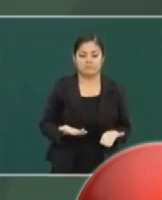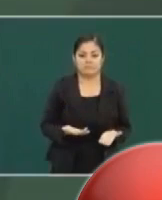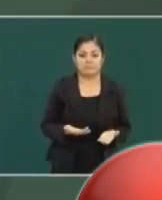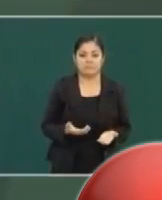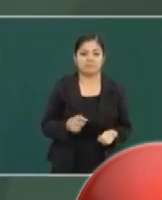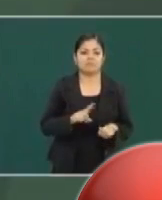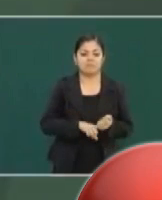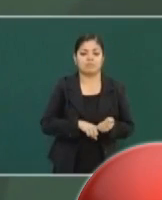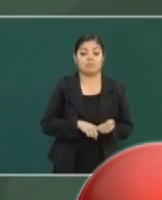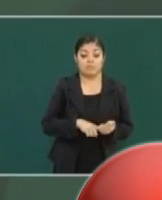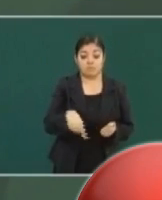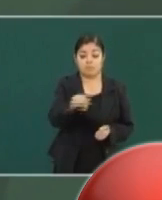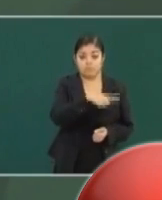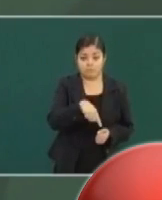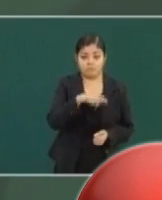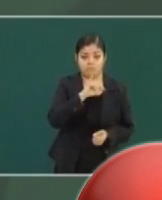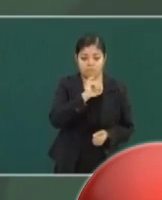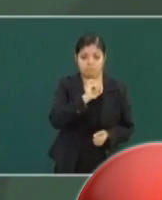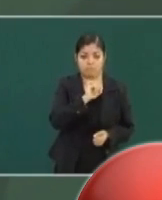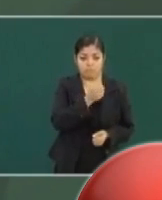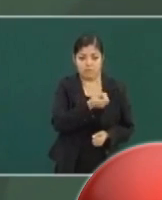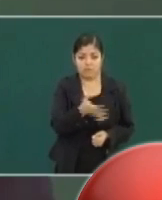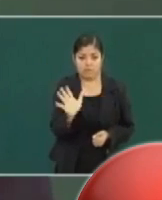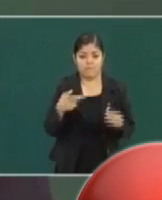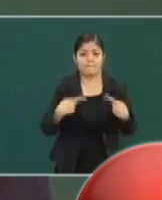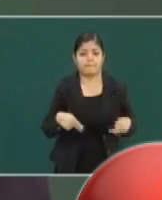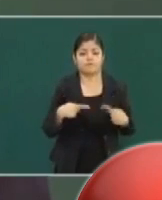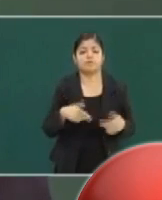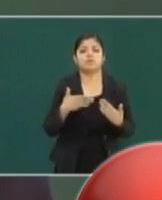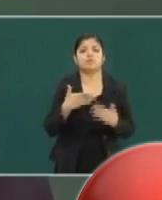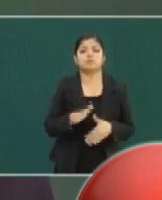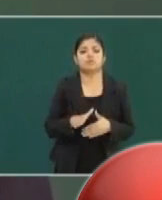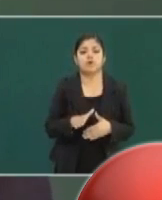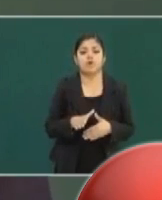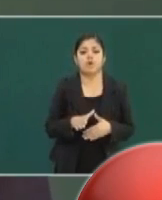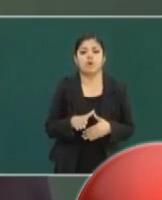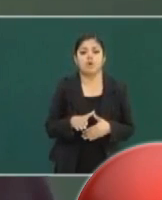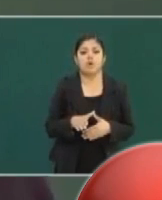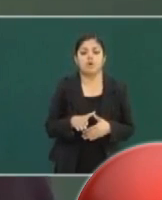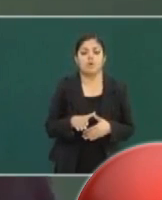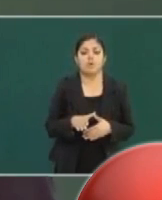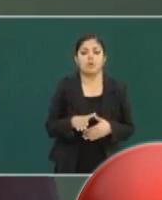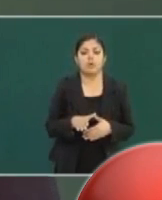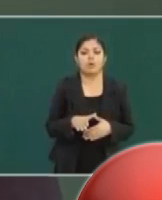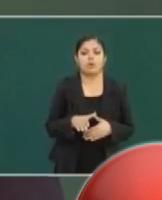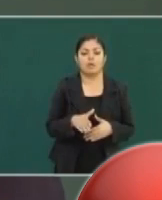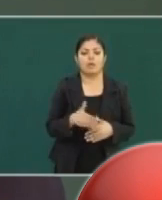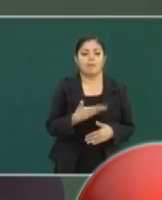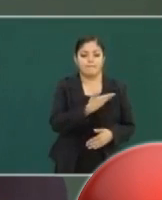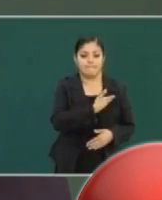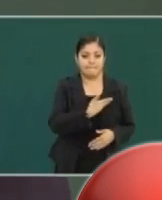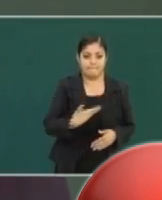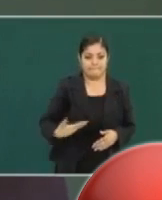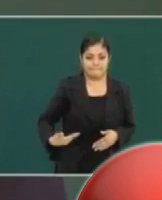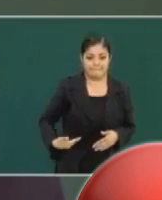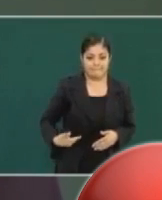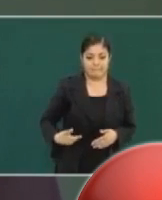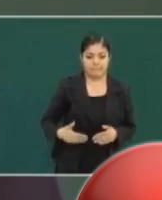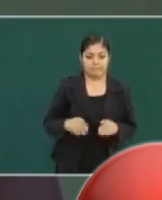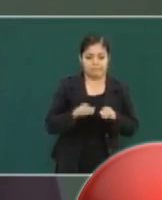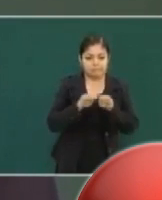el fracaso de el presidente demócrata